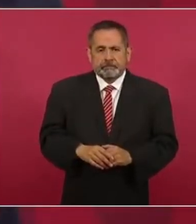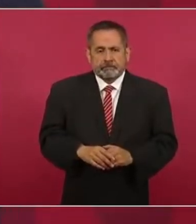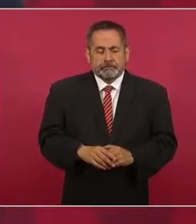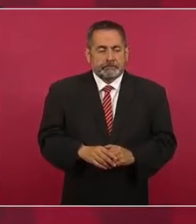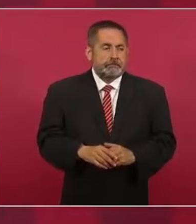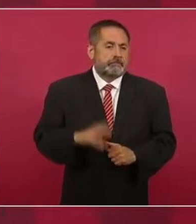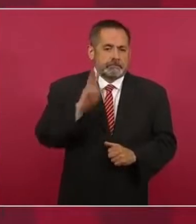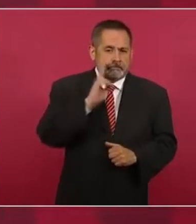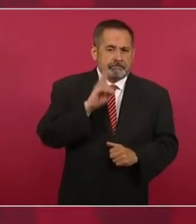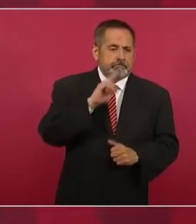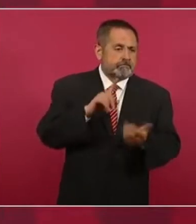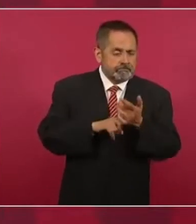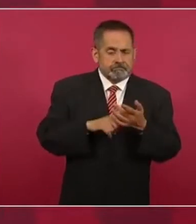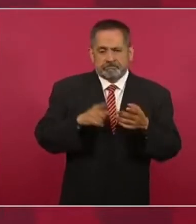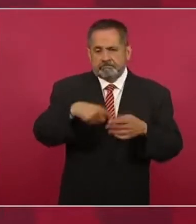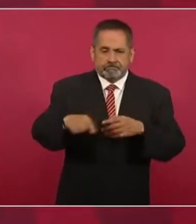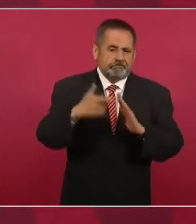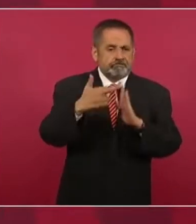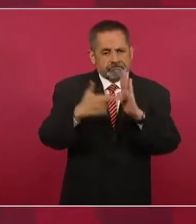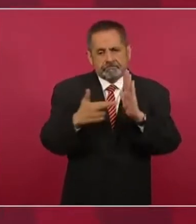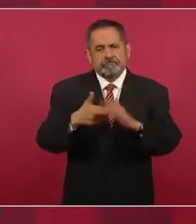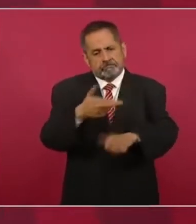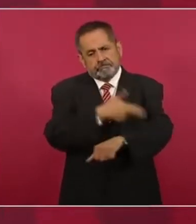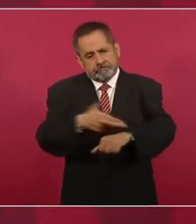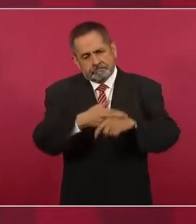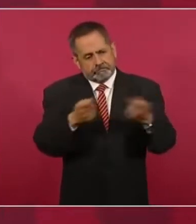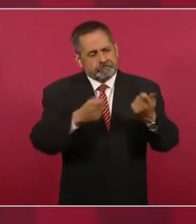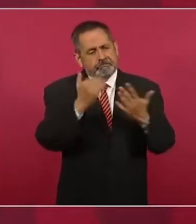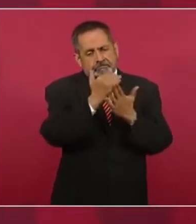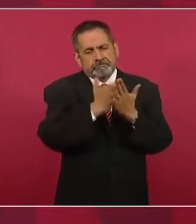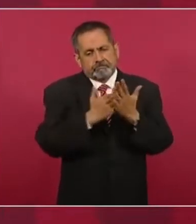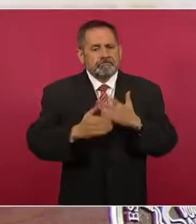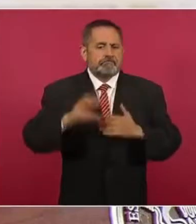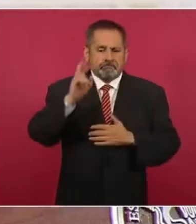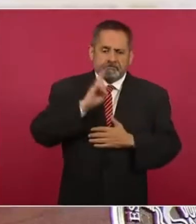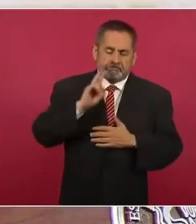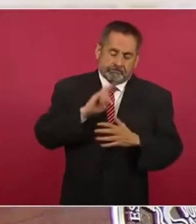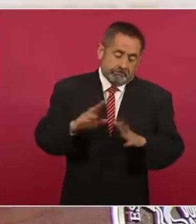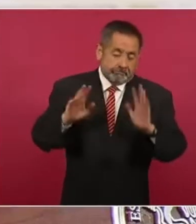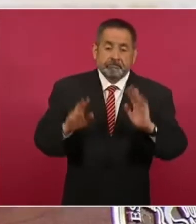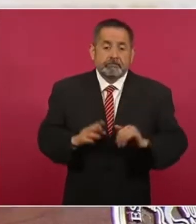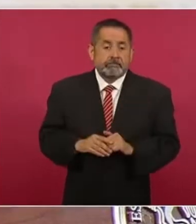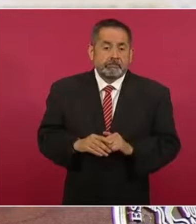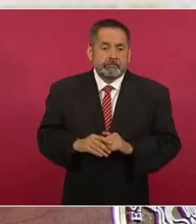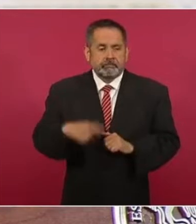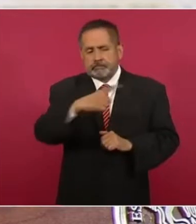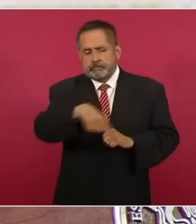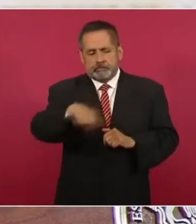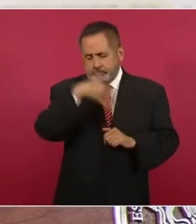tener pues un control, pero eso pues ellos